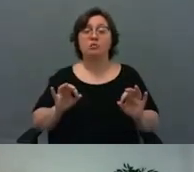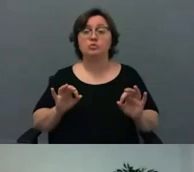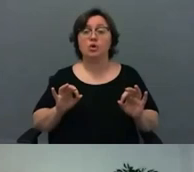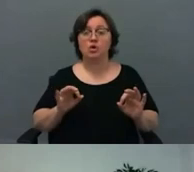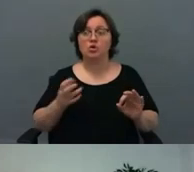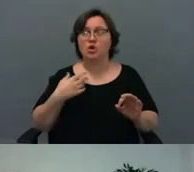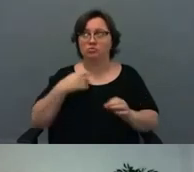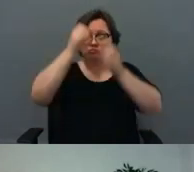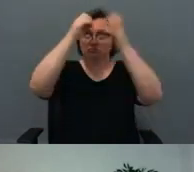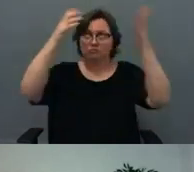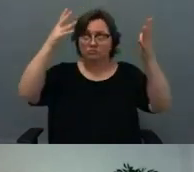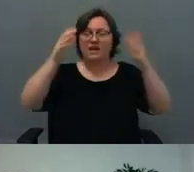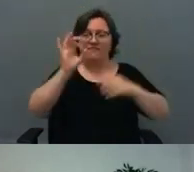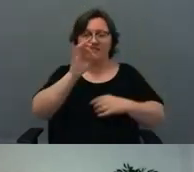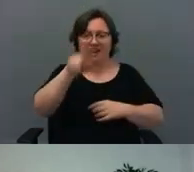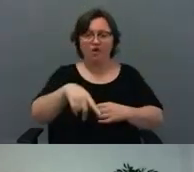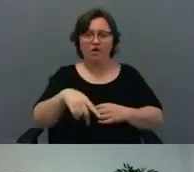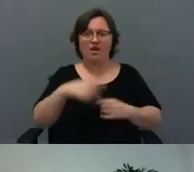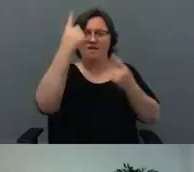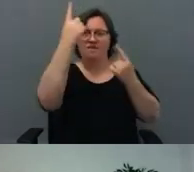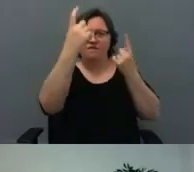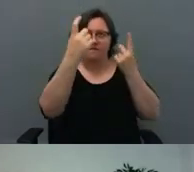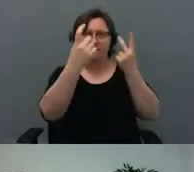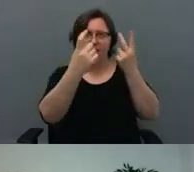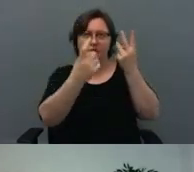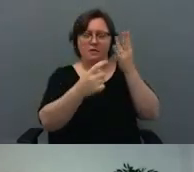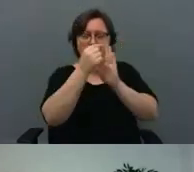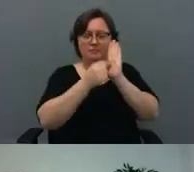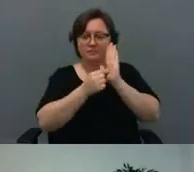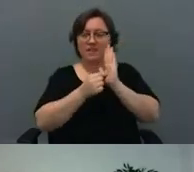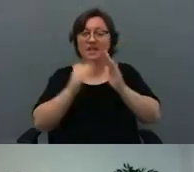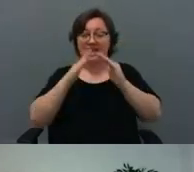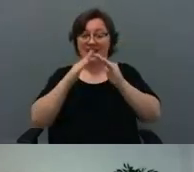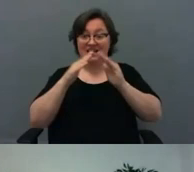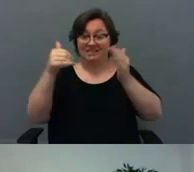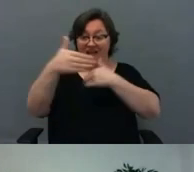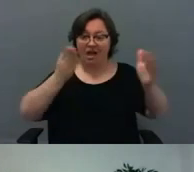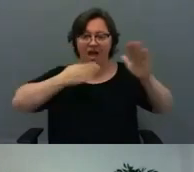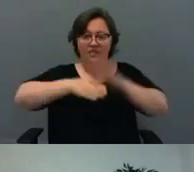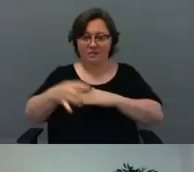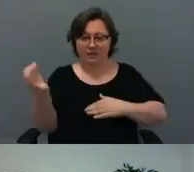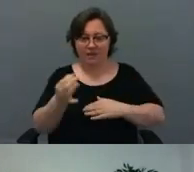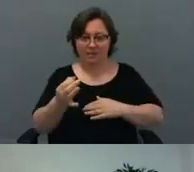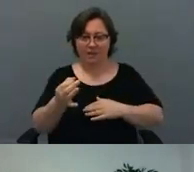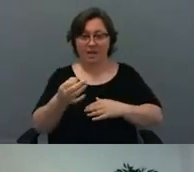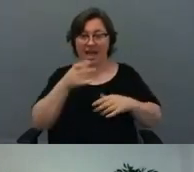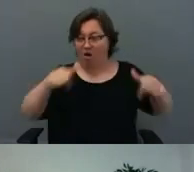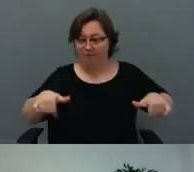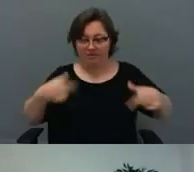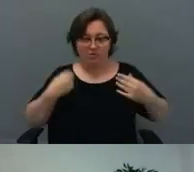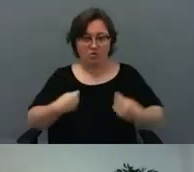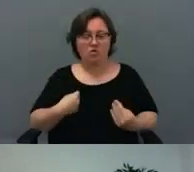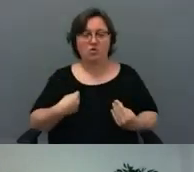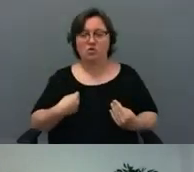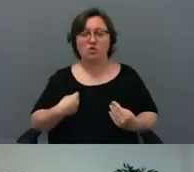claro, tengo que tener muchas cosas en cuenta. Tengo que tener en cuenta que esa vivienda sea accesible, cuando a día de hoy